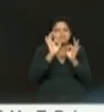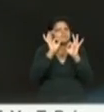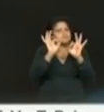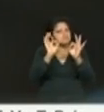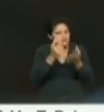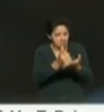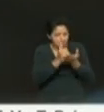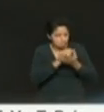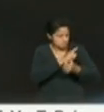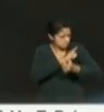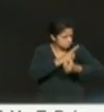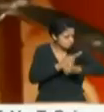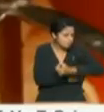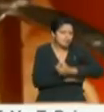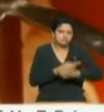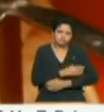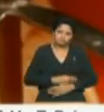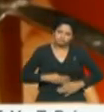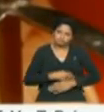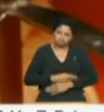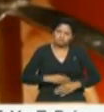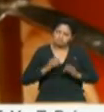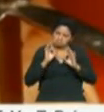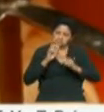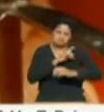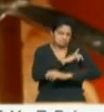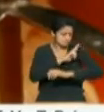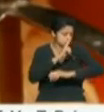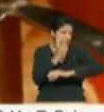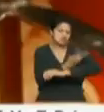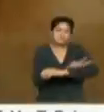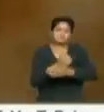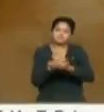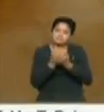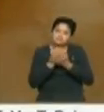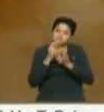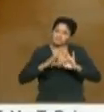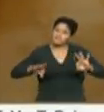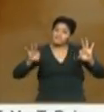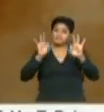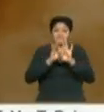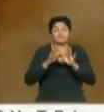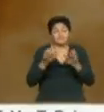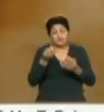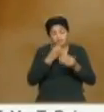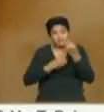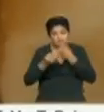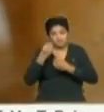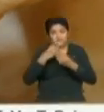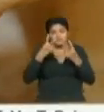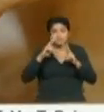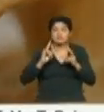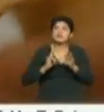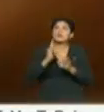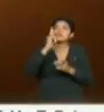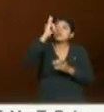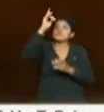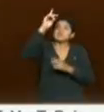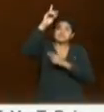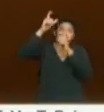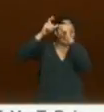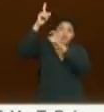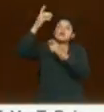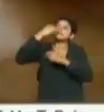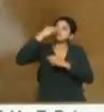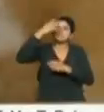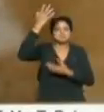carbohidratos, vitaminas y nutrientes, por lo que es considerado en la dieta de los astronautas. La quinoa se produce